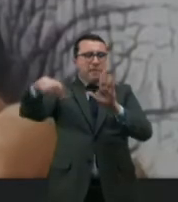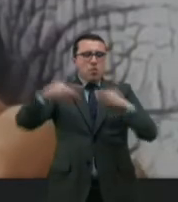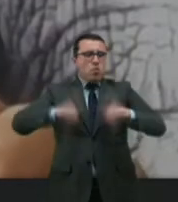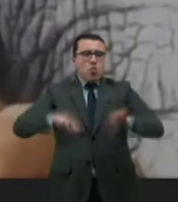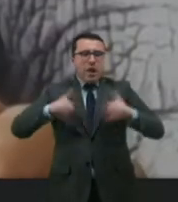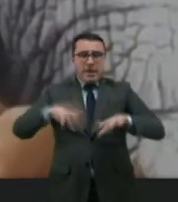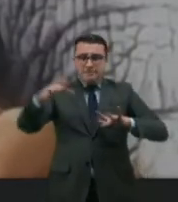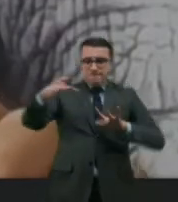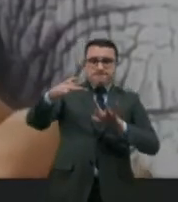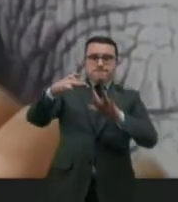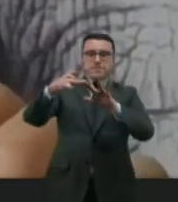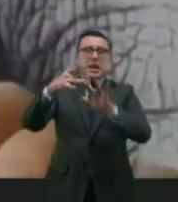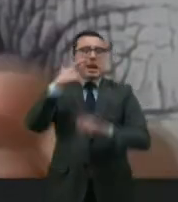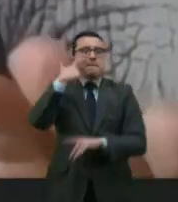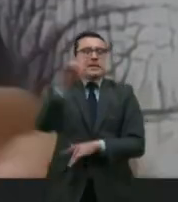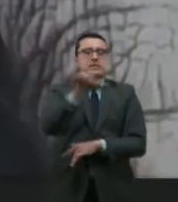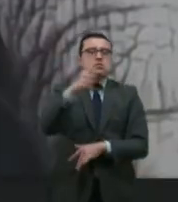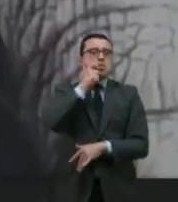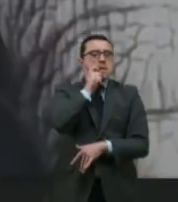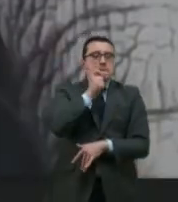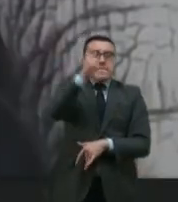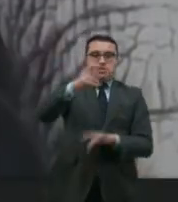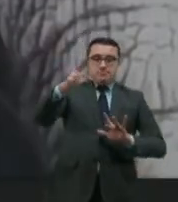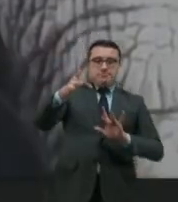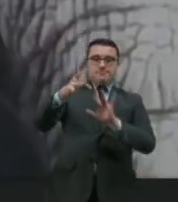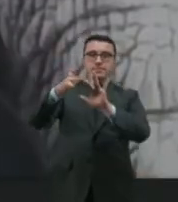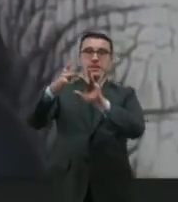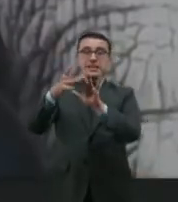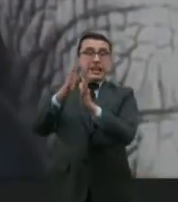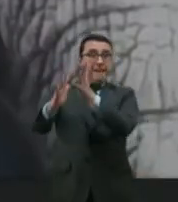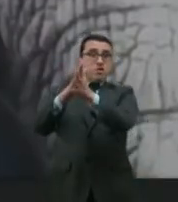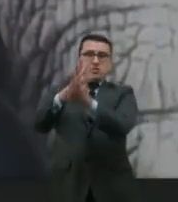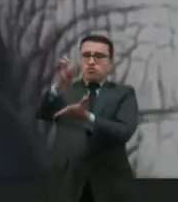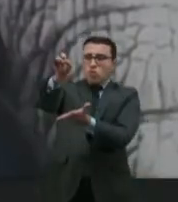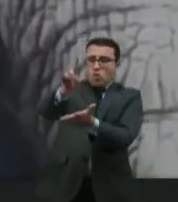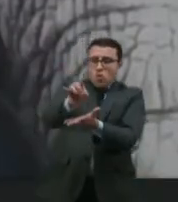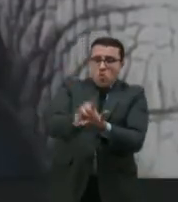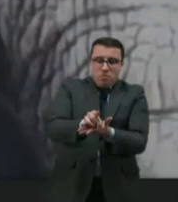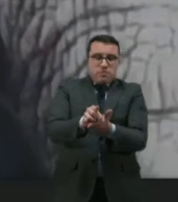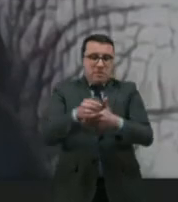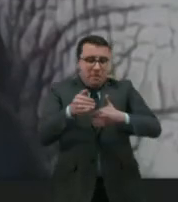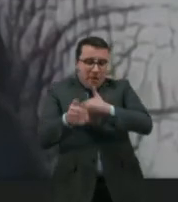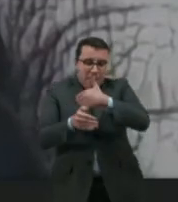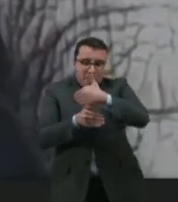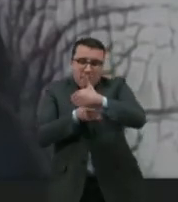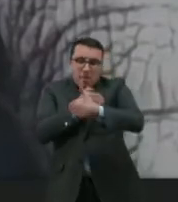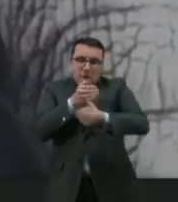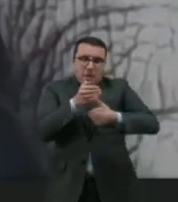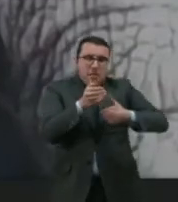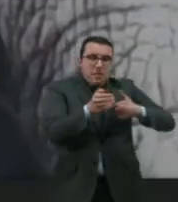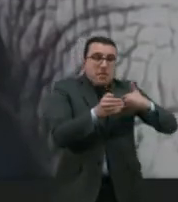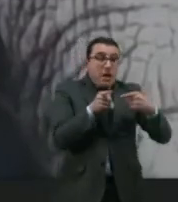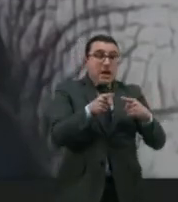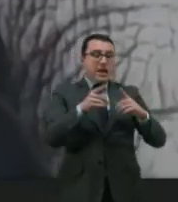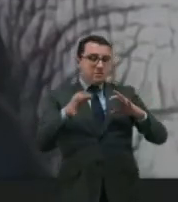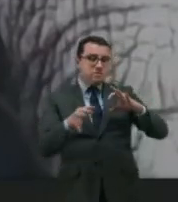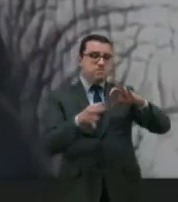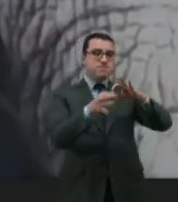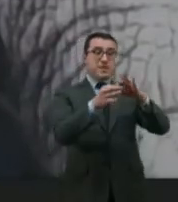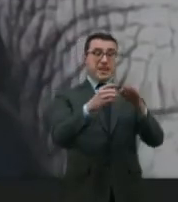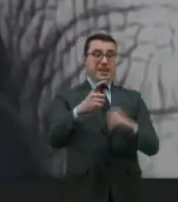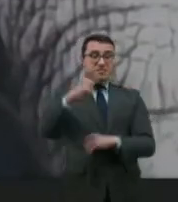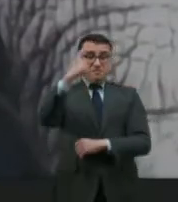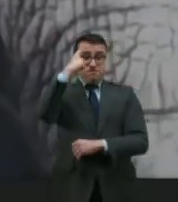si fuera un ser humano y extraen los datos, los procesan y se interactúan con inteligencia